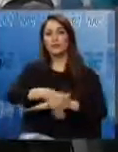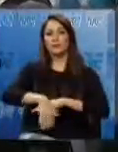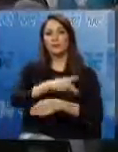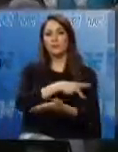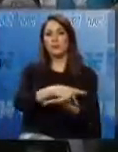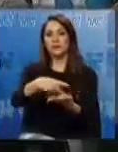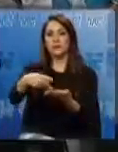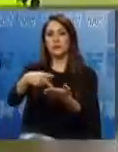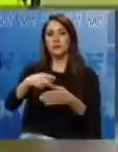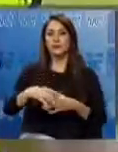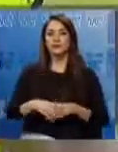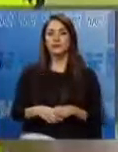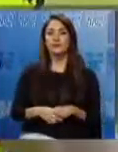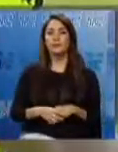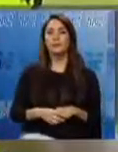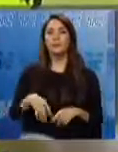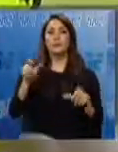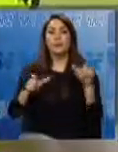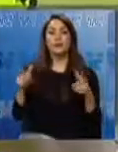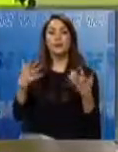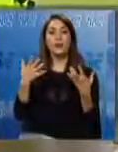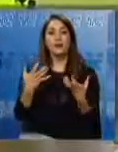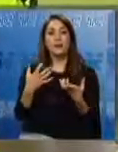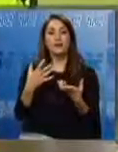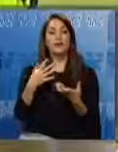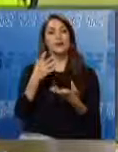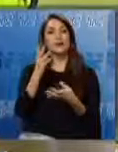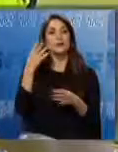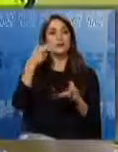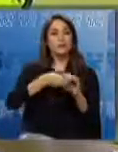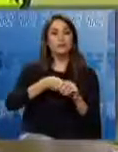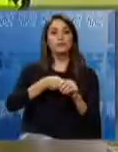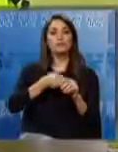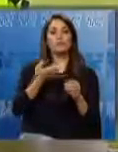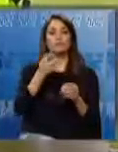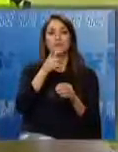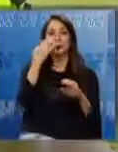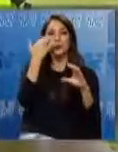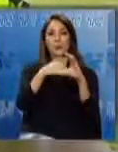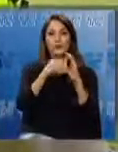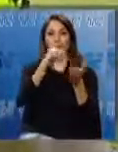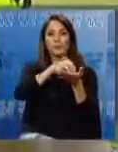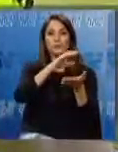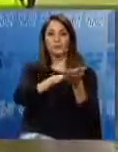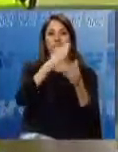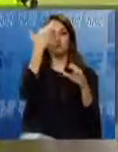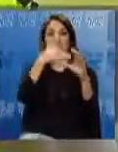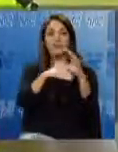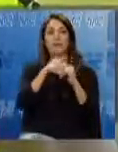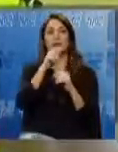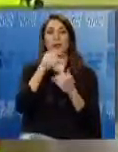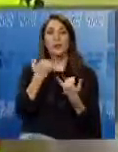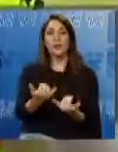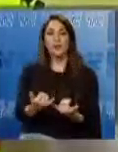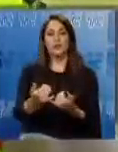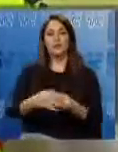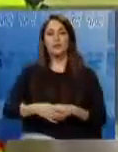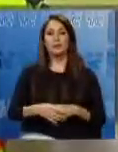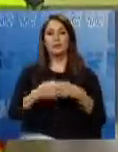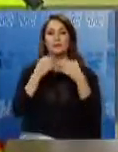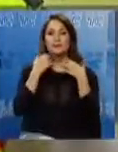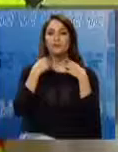Guayaquil. Los aspirantes se encuentran comunicados a sus diferentes correos electrónicos por parte del Ministerio Interior, las personas que les tocaba el día de hoy. Hasta